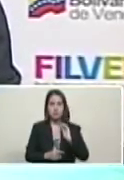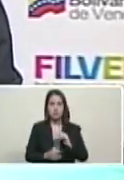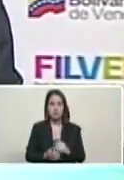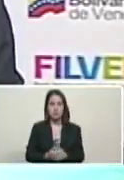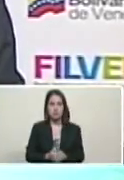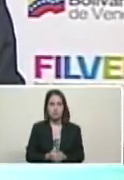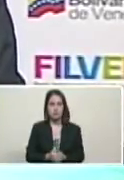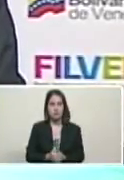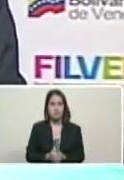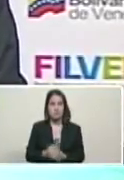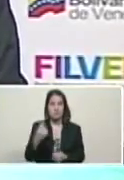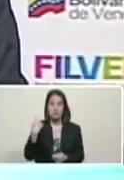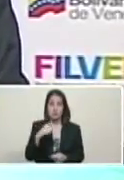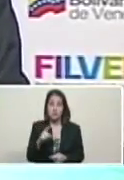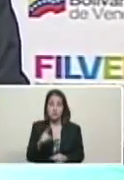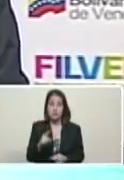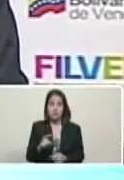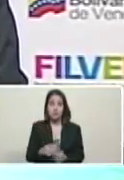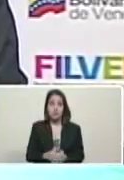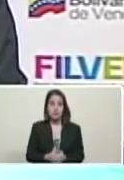trae